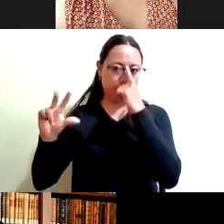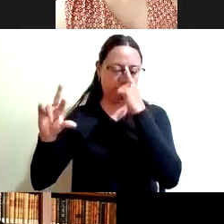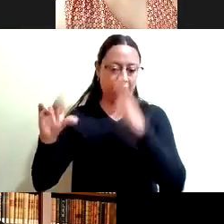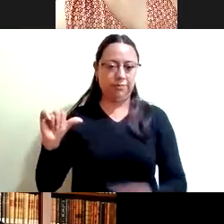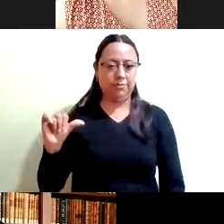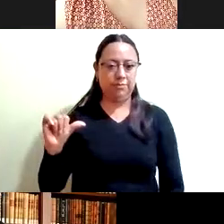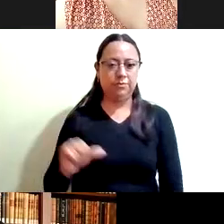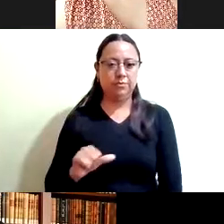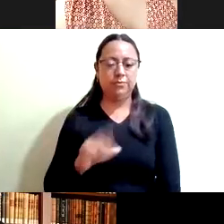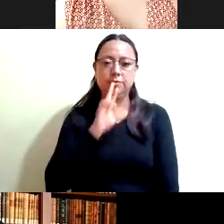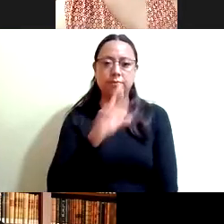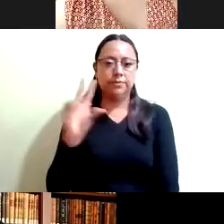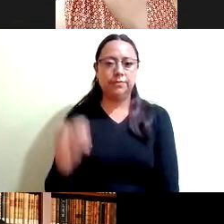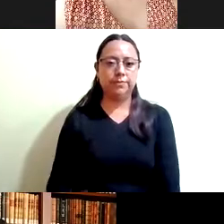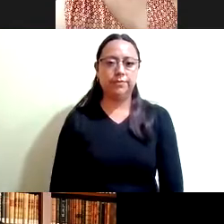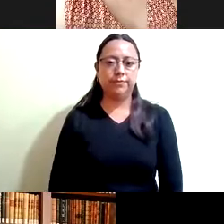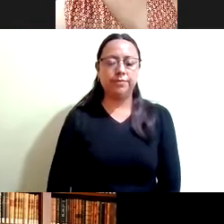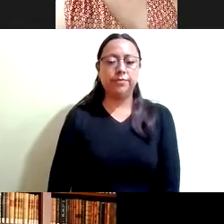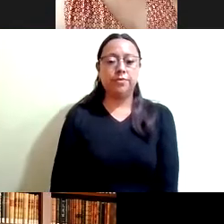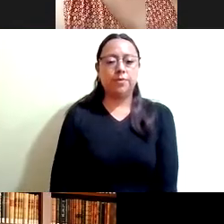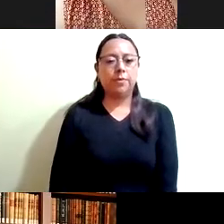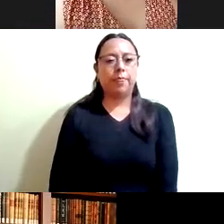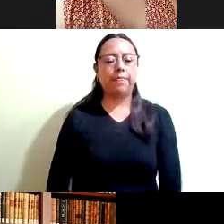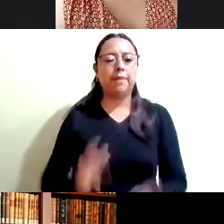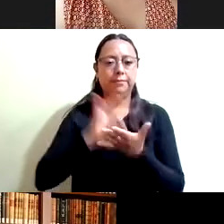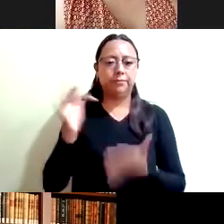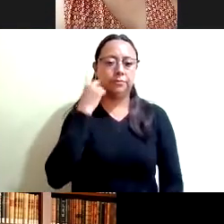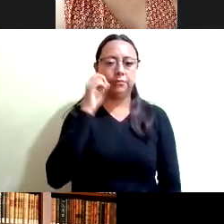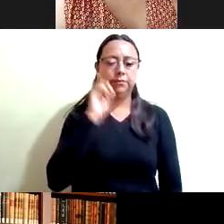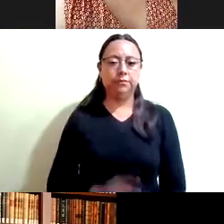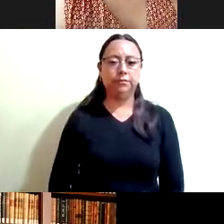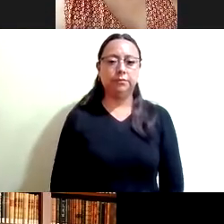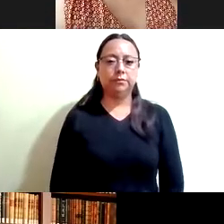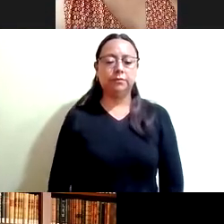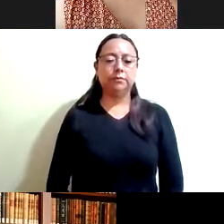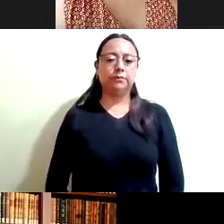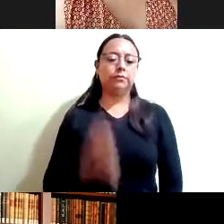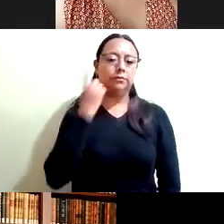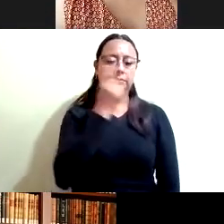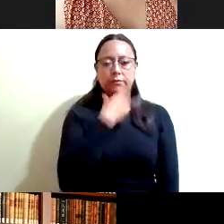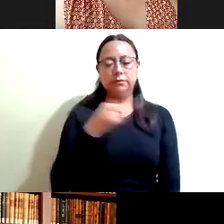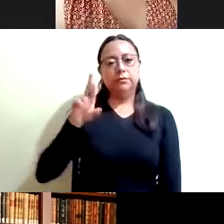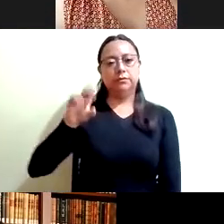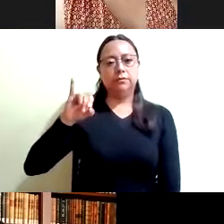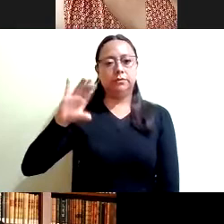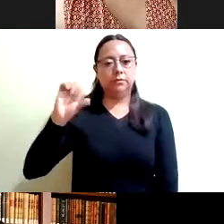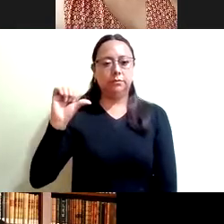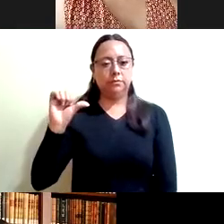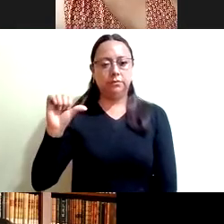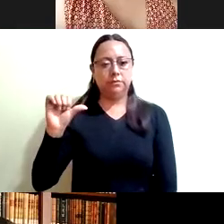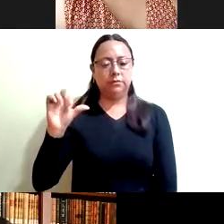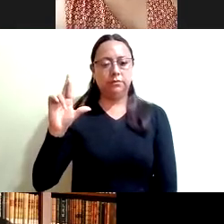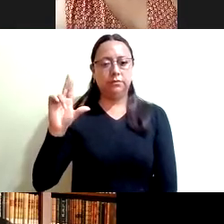Marta Ávila, en contra. Gracias, diputada. Diputado Ricardo Rubio Torres.